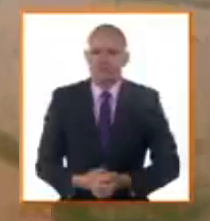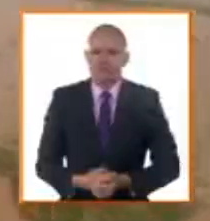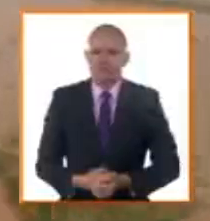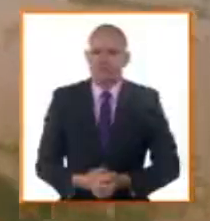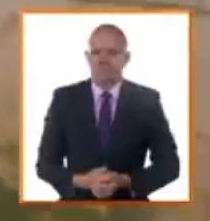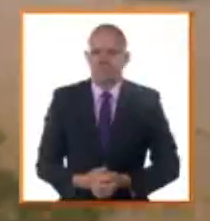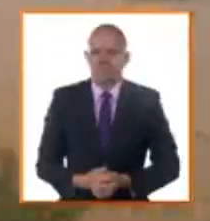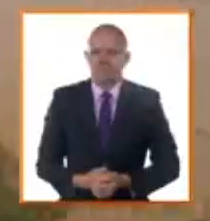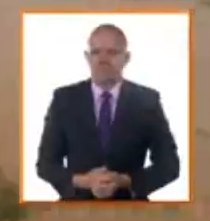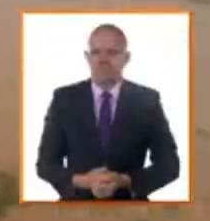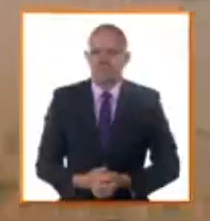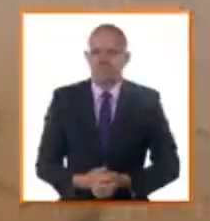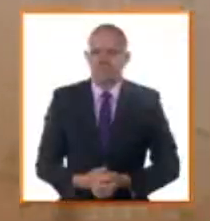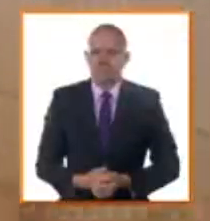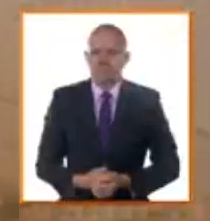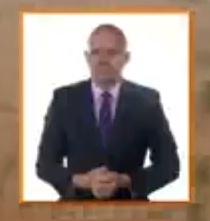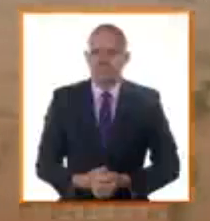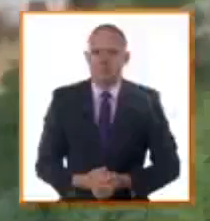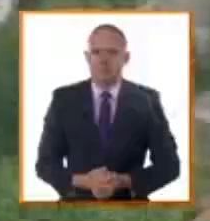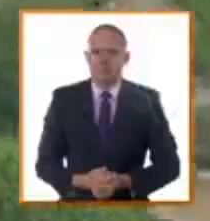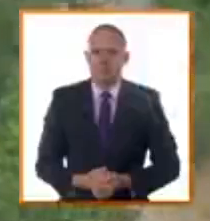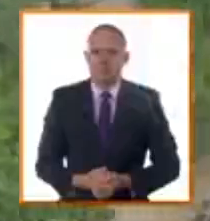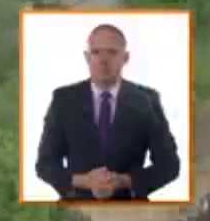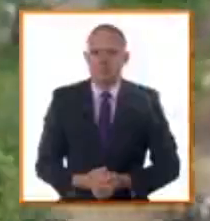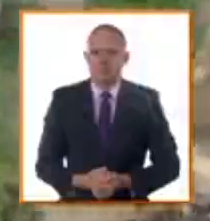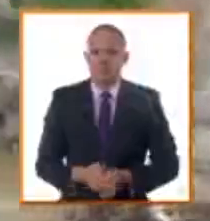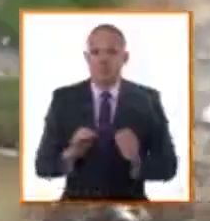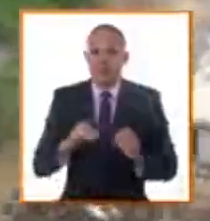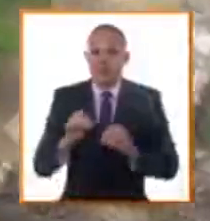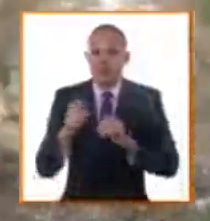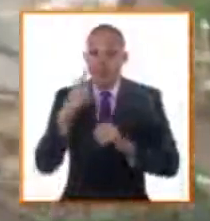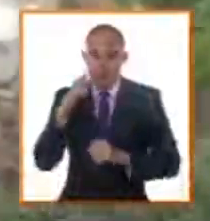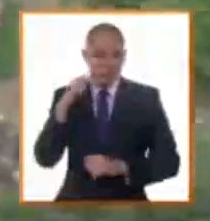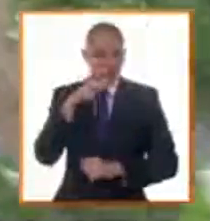Las imágenes estremecen el alma.